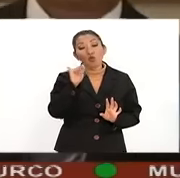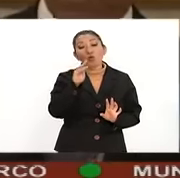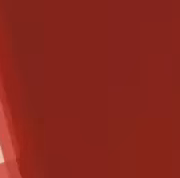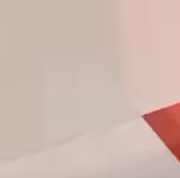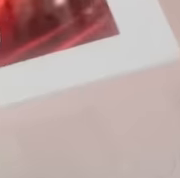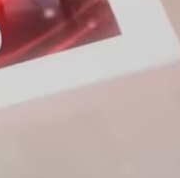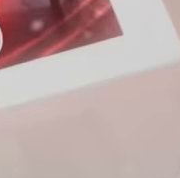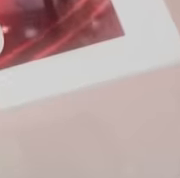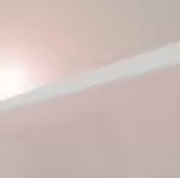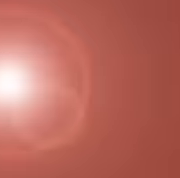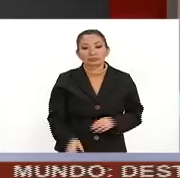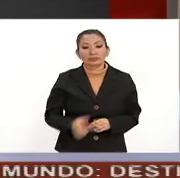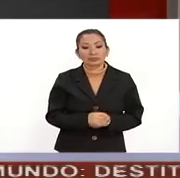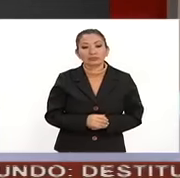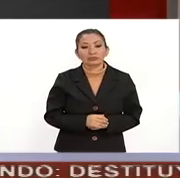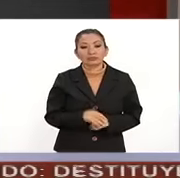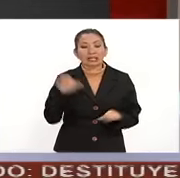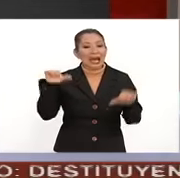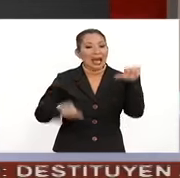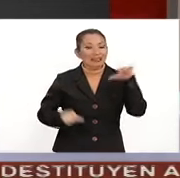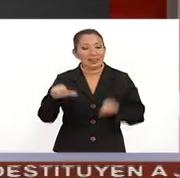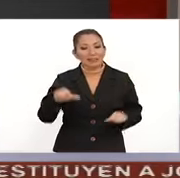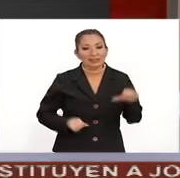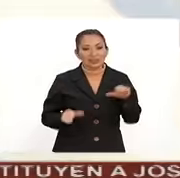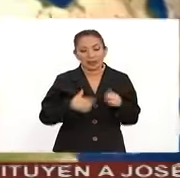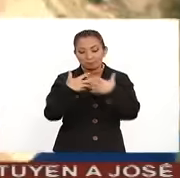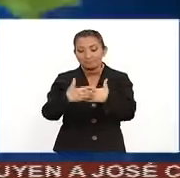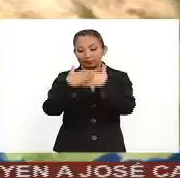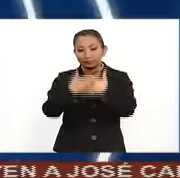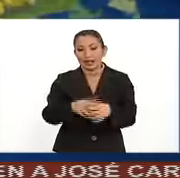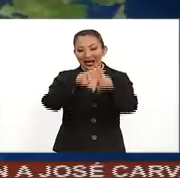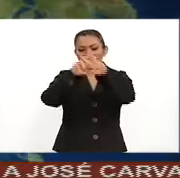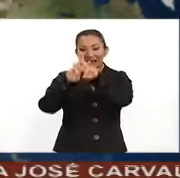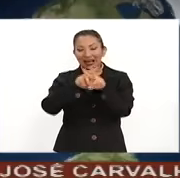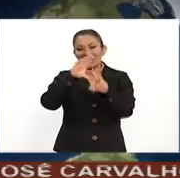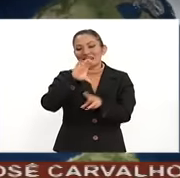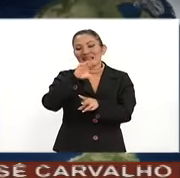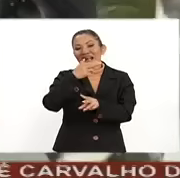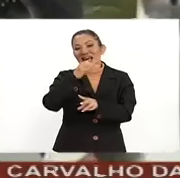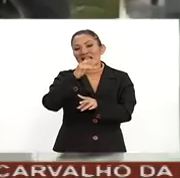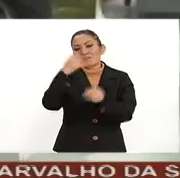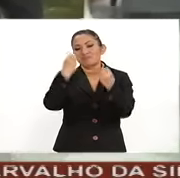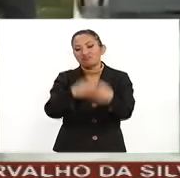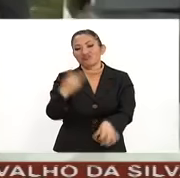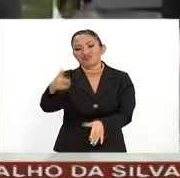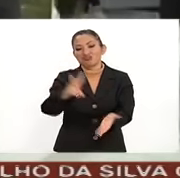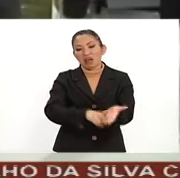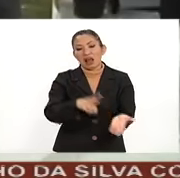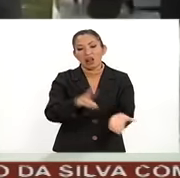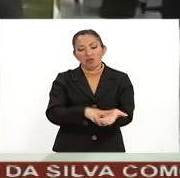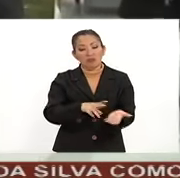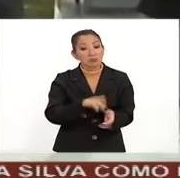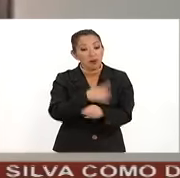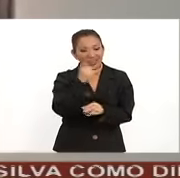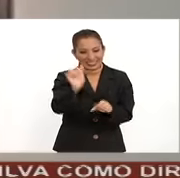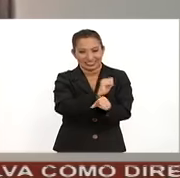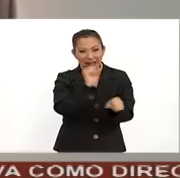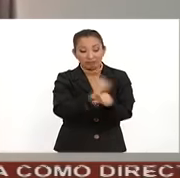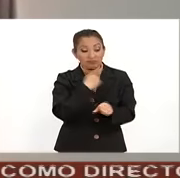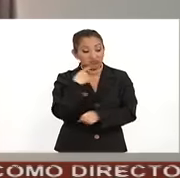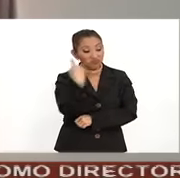existe. Las acciones de la compañía Fiat Chrysler perdieron más de 15% de su valor. Esto luego de que la automotriz